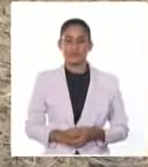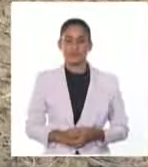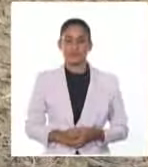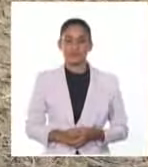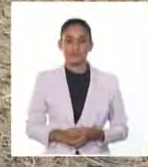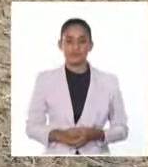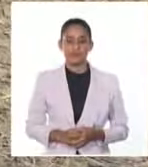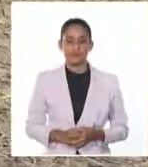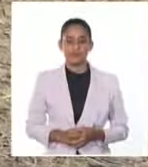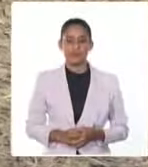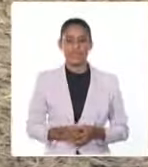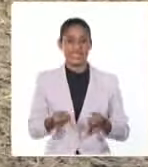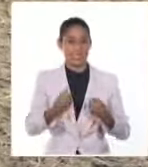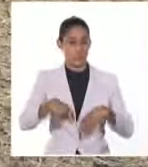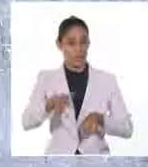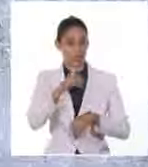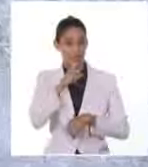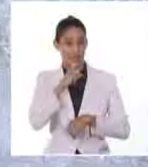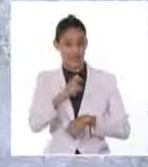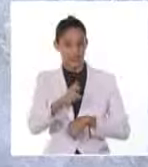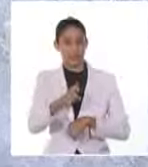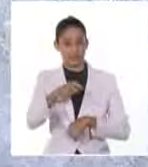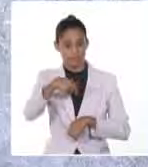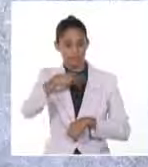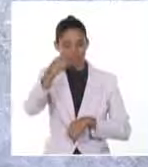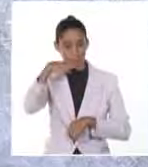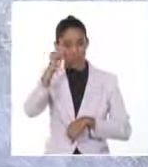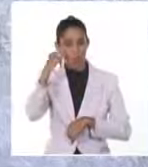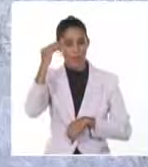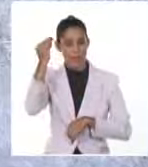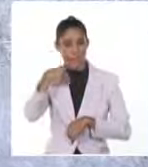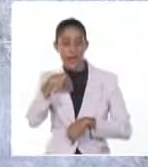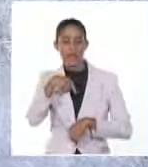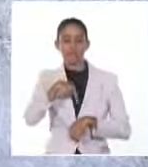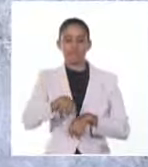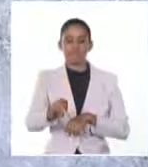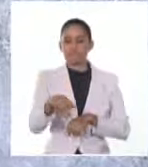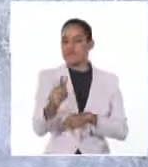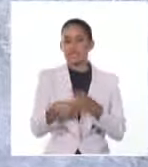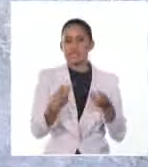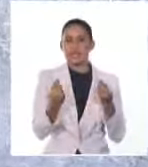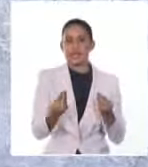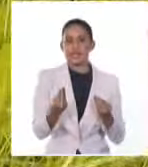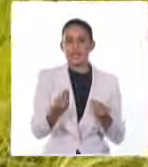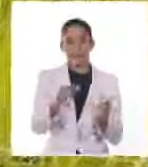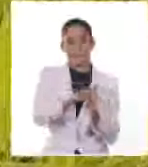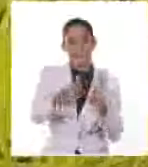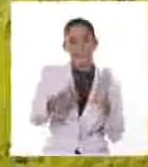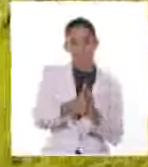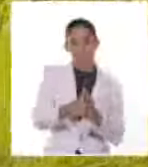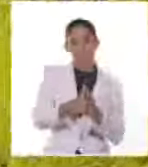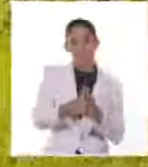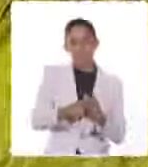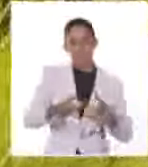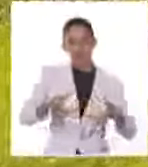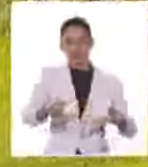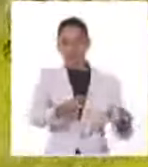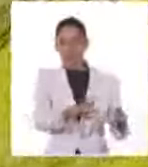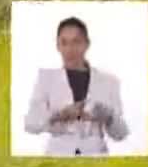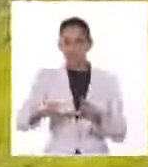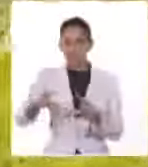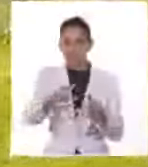Ante la difícil situación que enfrenta Cuba, en marcha están proyectos estratégicos del país como el programa de fuentes de energías